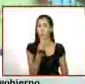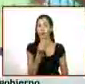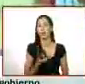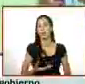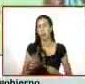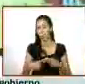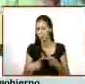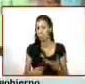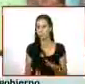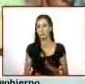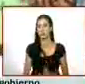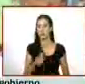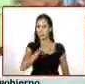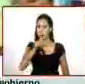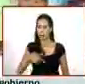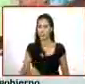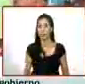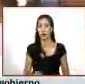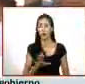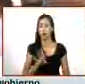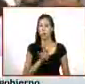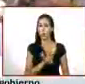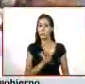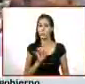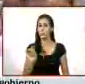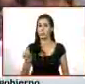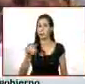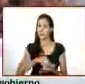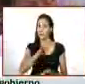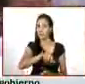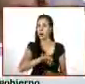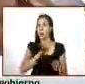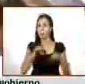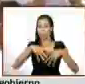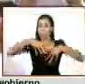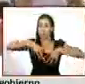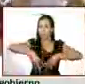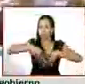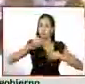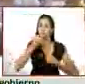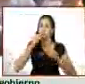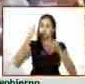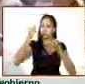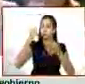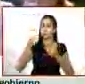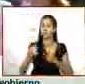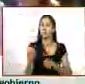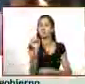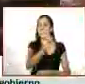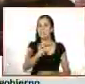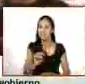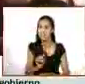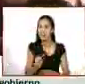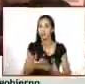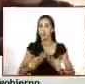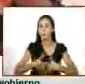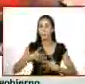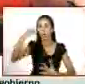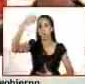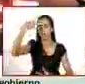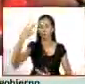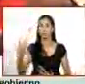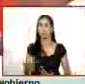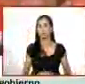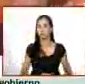de los ciudadanos, razón por la cual más de 400.000 personas apoyaron la manifestación del Sindicato Mexicano Eléctrico, cuya